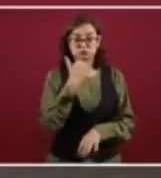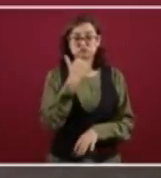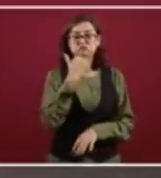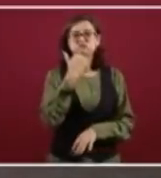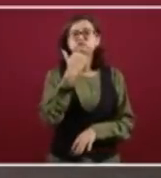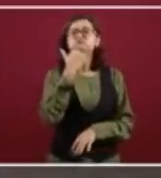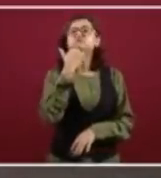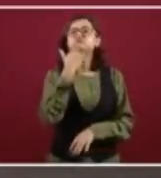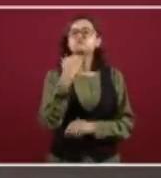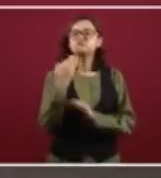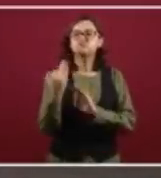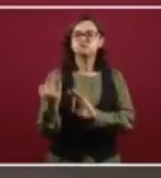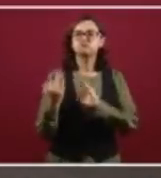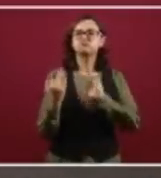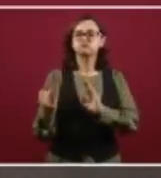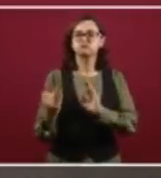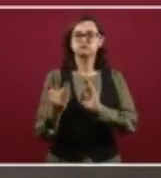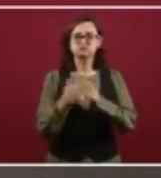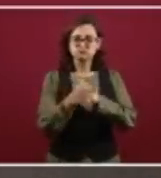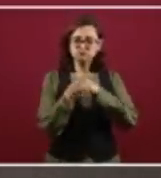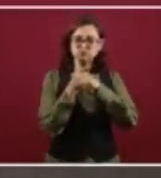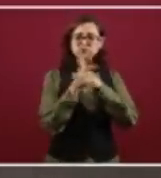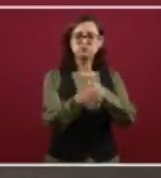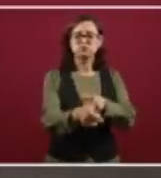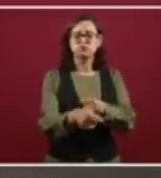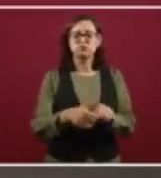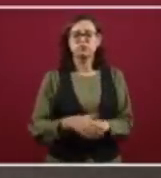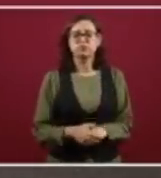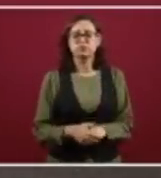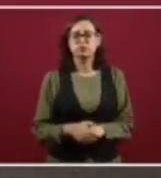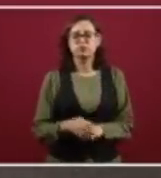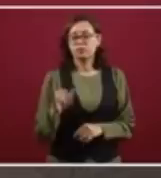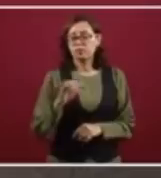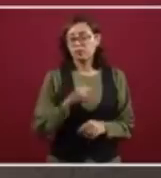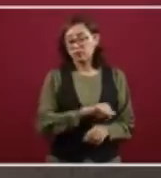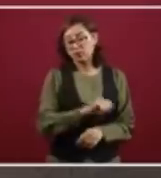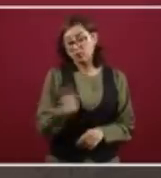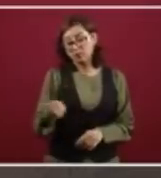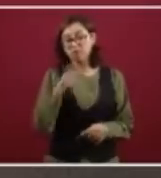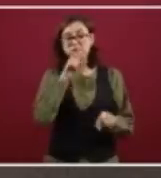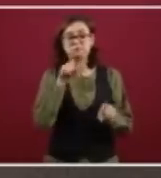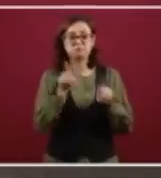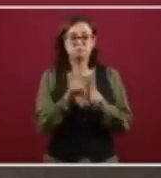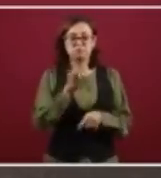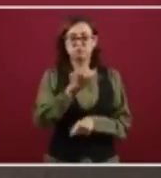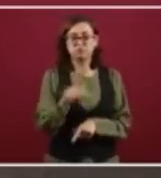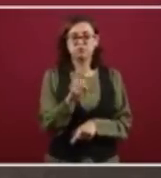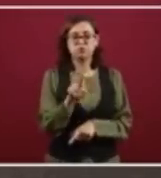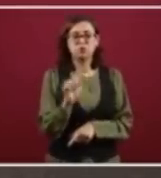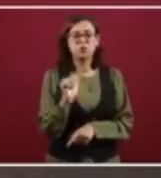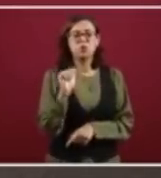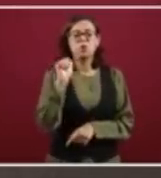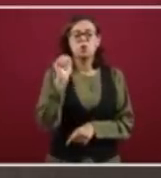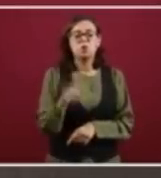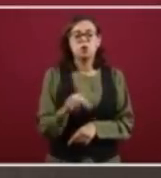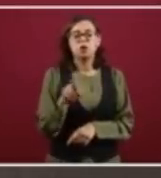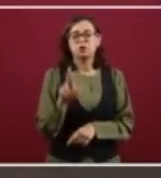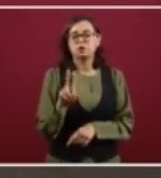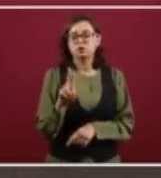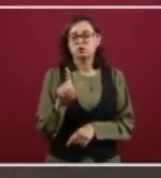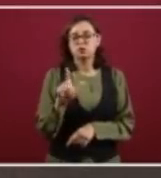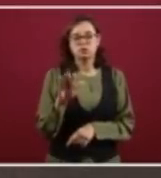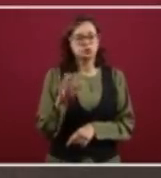Juan Rulfo hizo lo mismo con los hijos, con sus